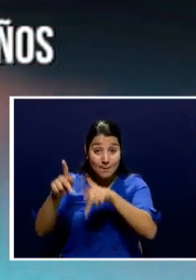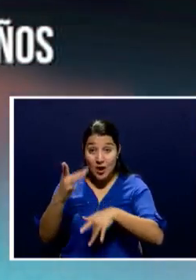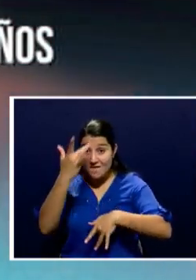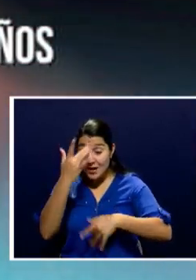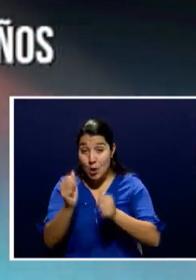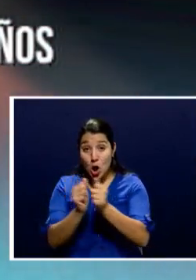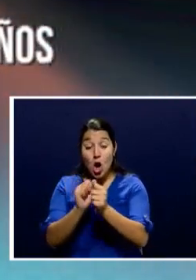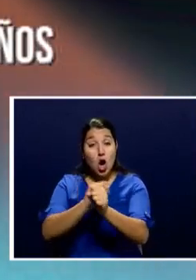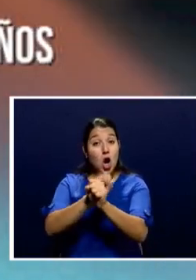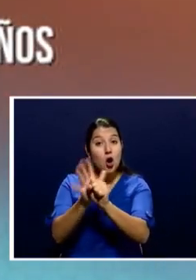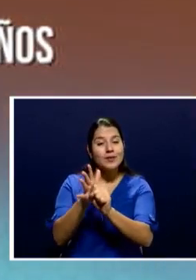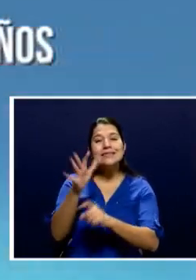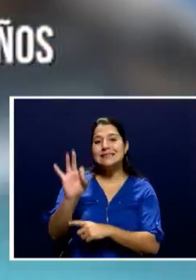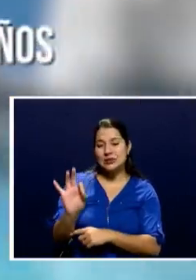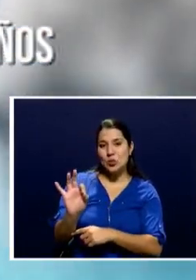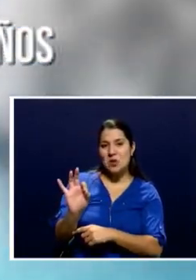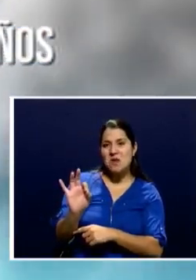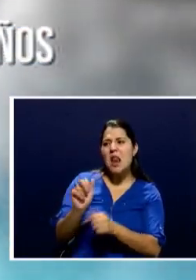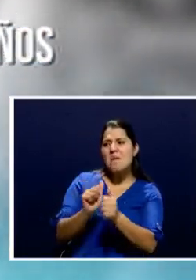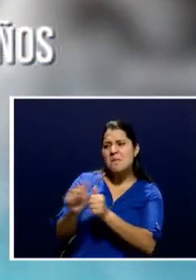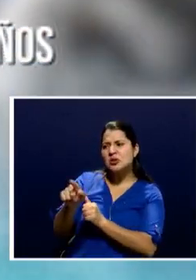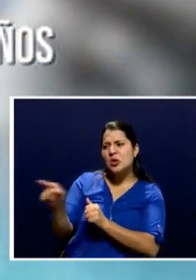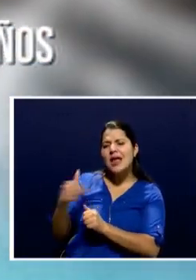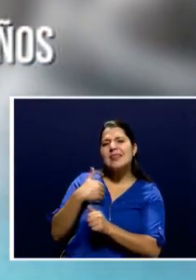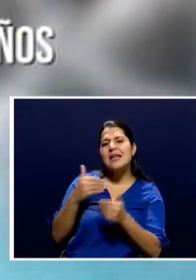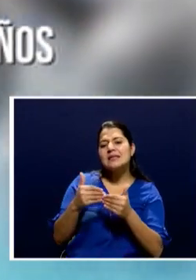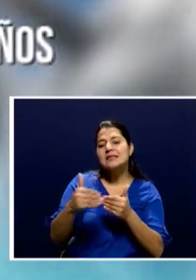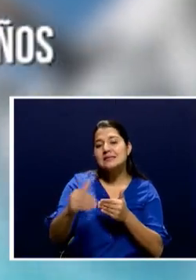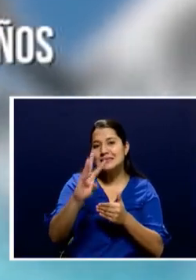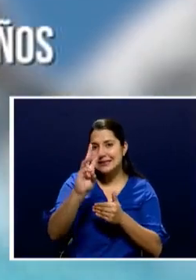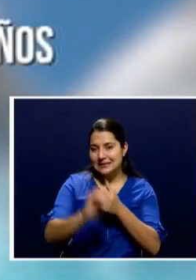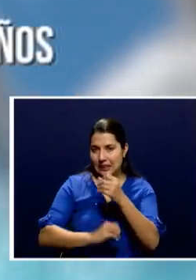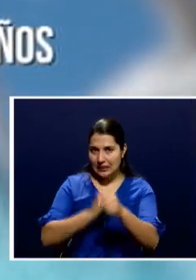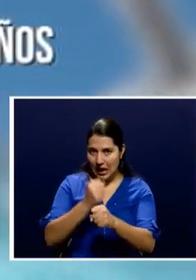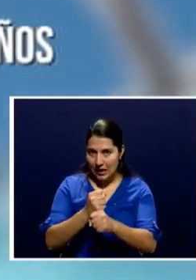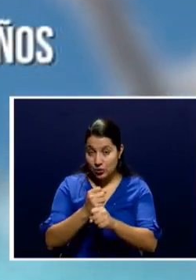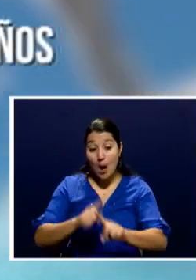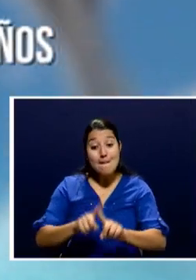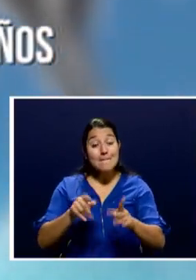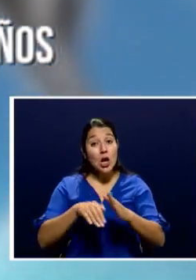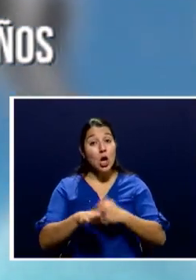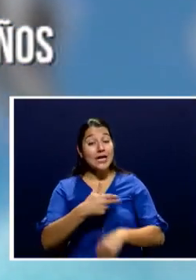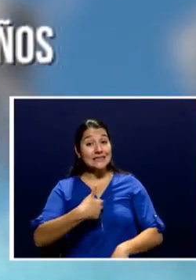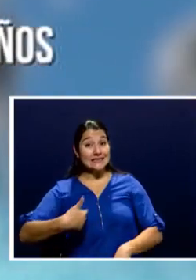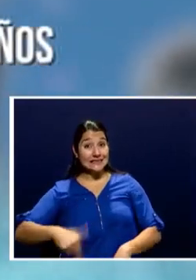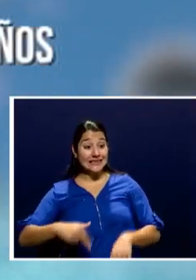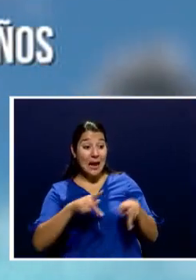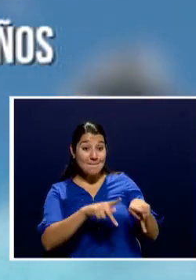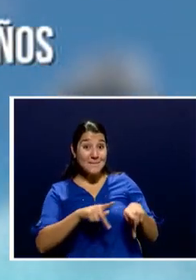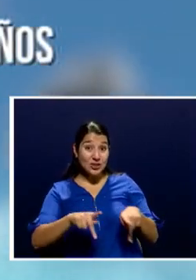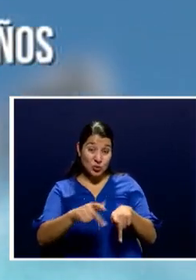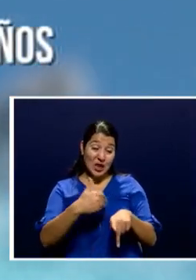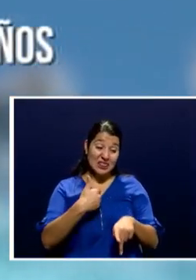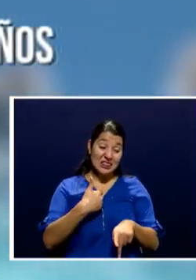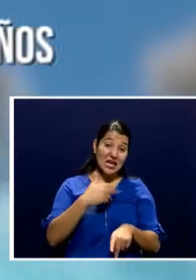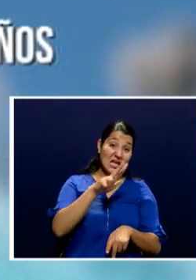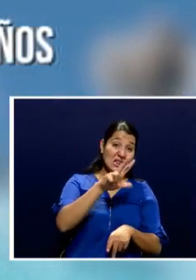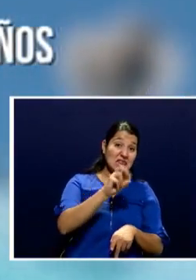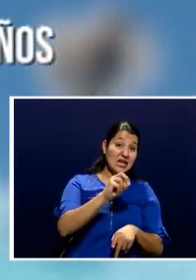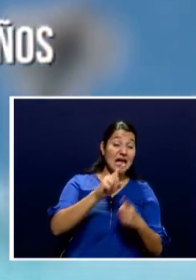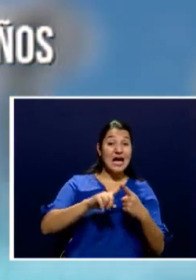el COVID-19 son personas de más de 60 años, mientras que en China, las personas de entre 30 y